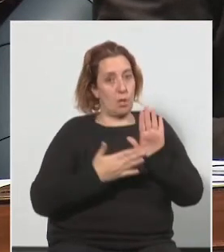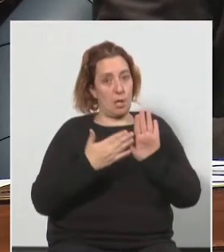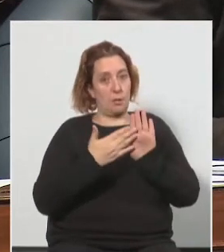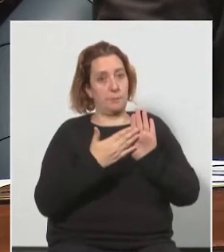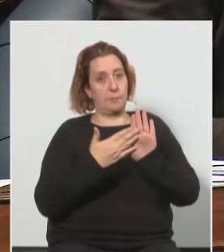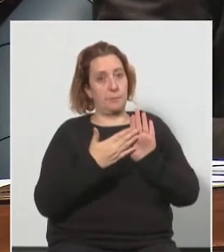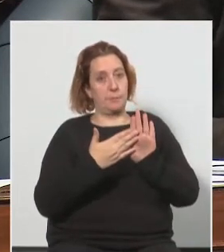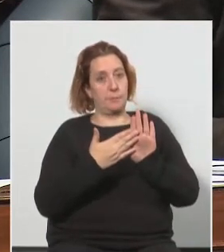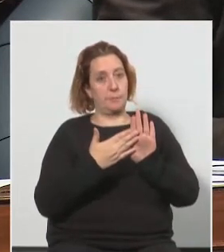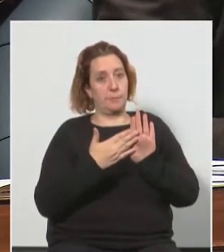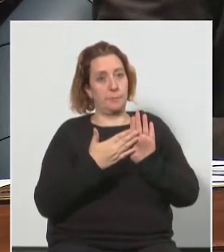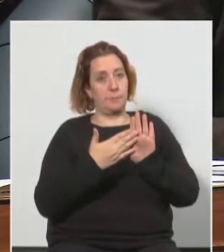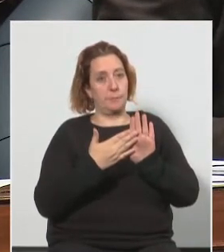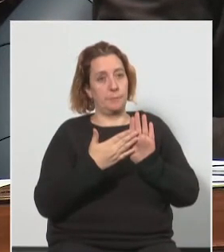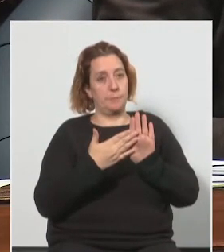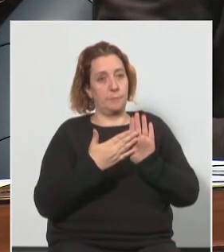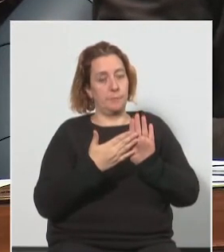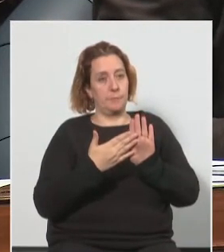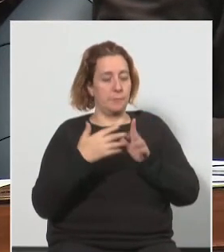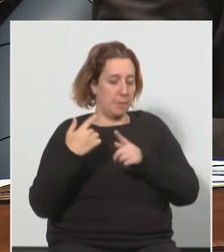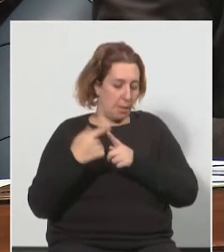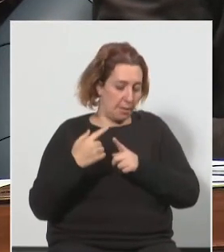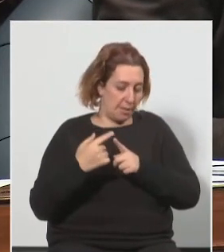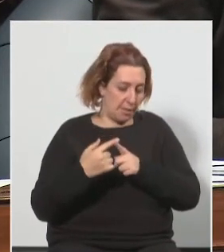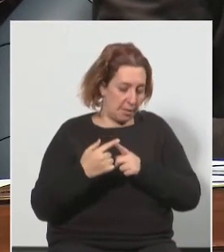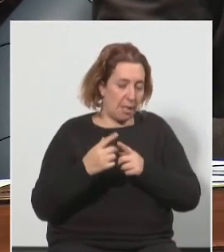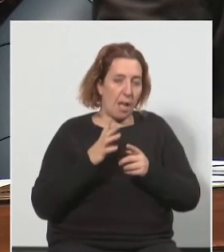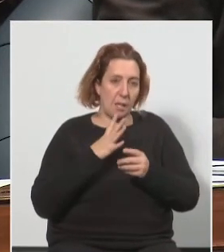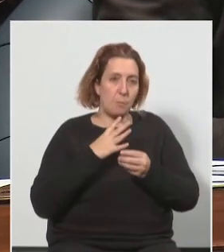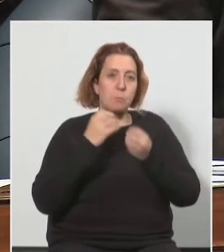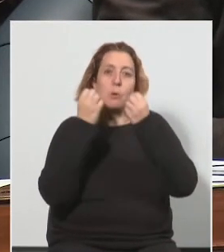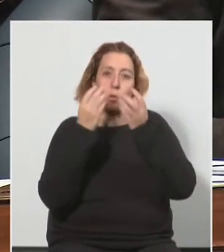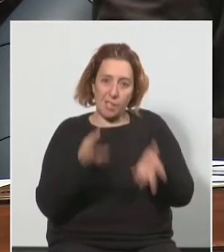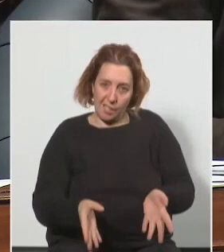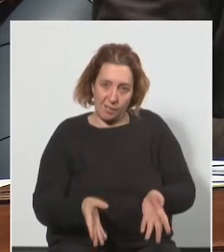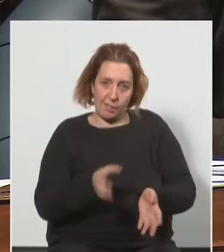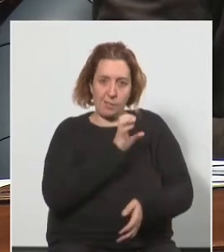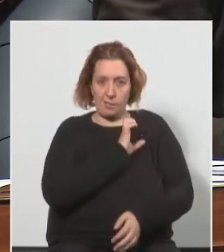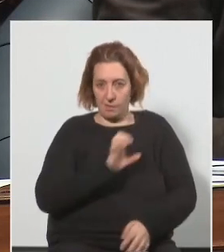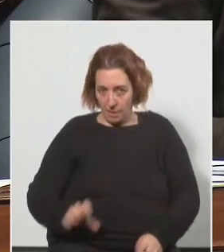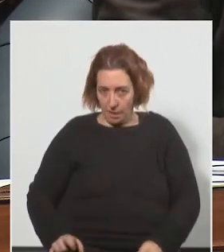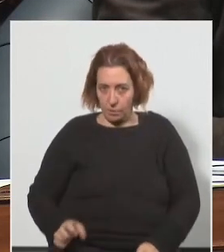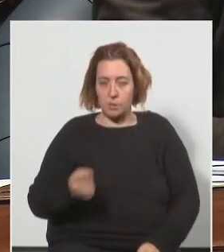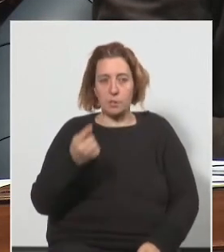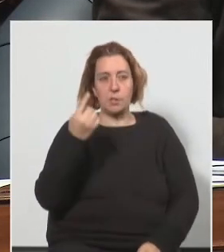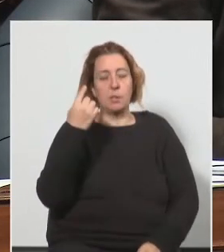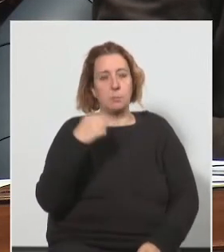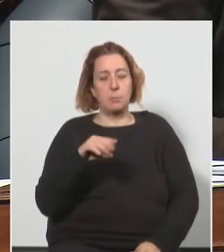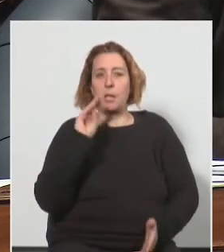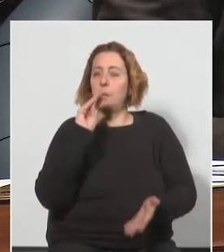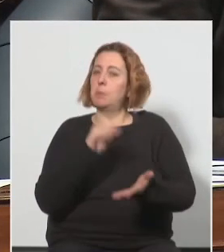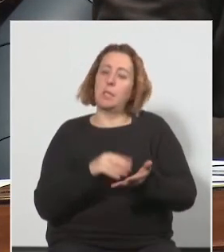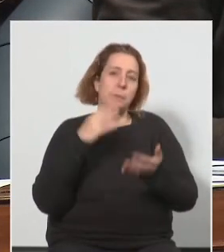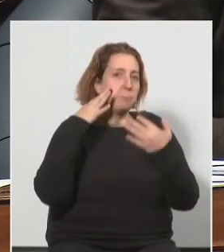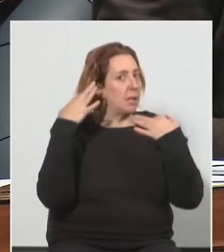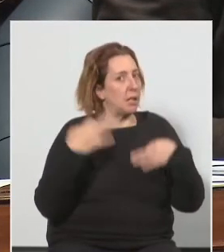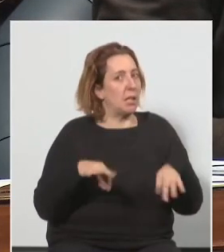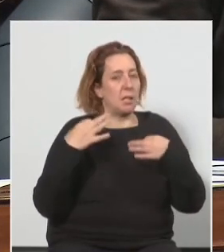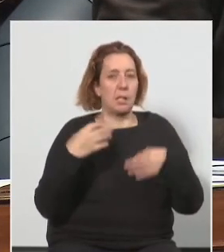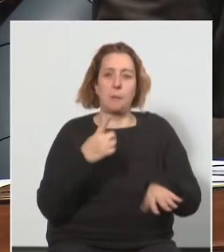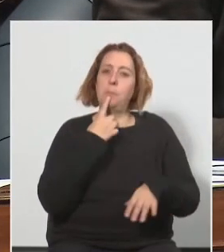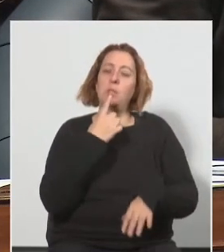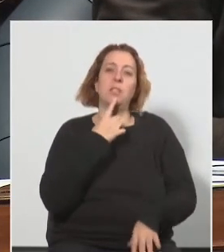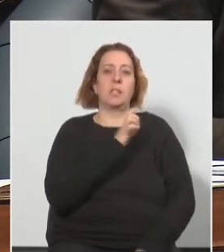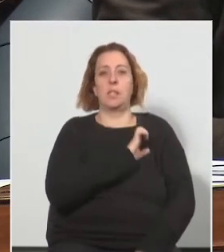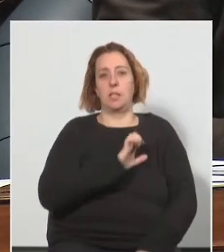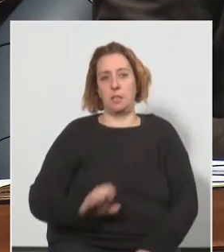nacional, que existe una razón de Estado para aplicar verdaderas políticas de